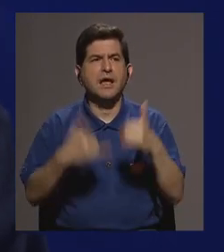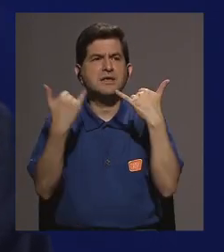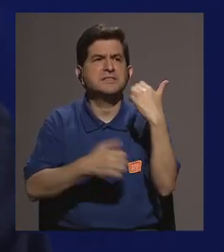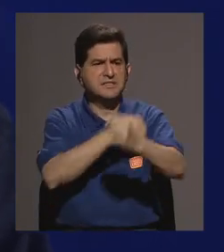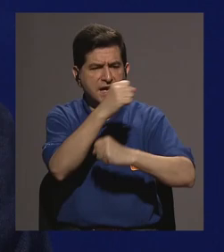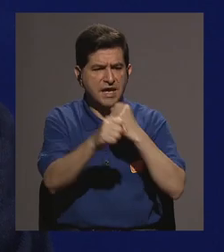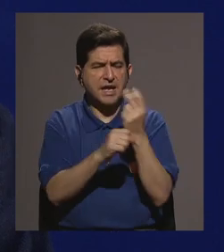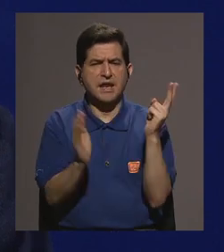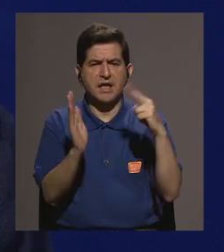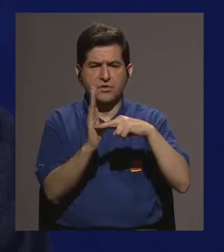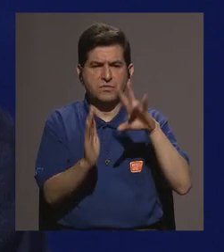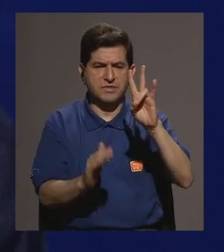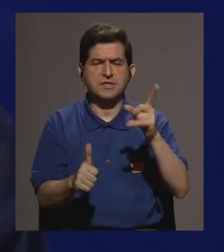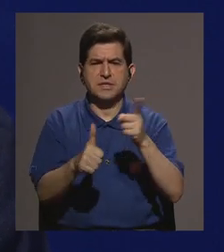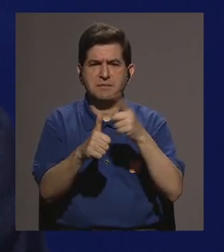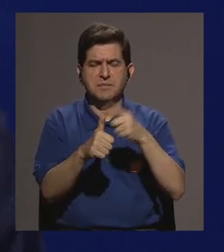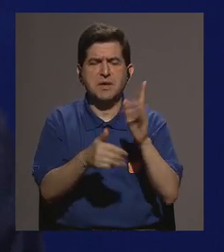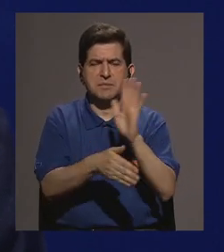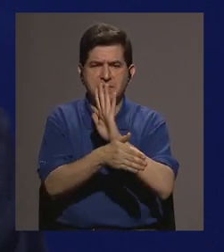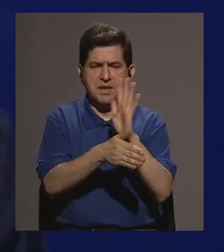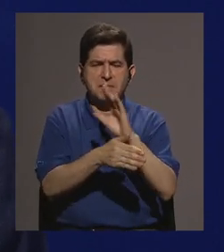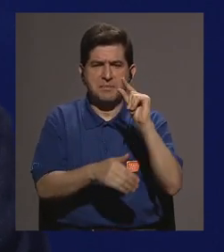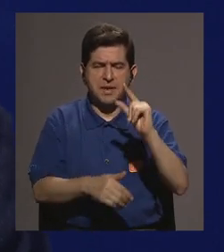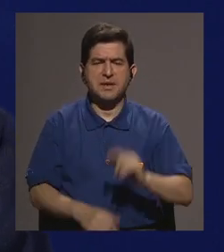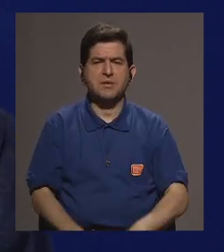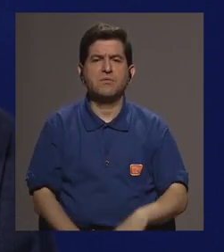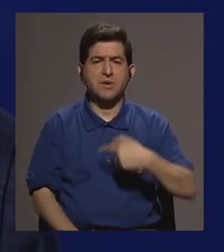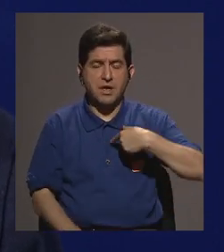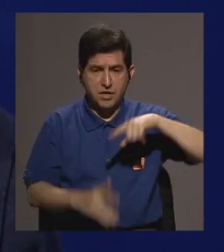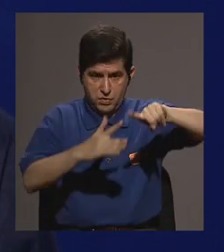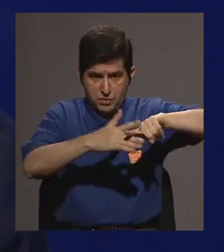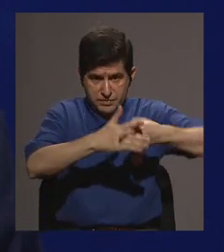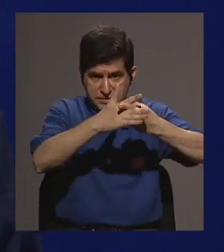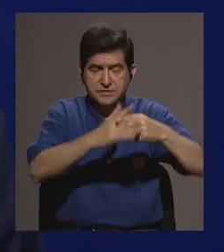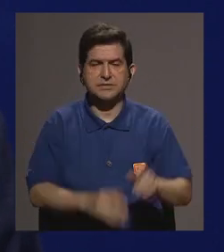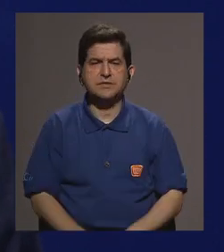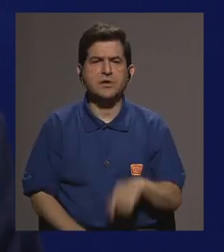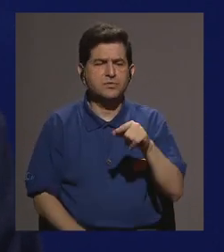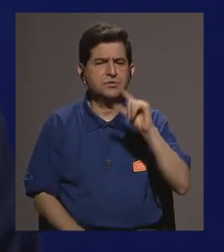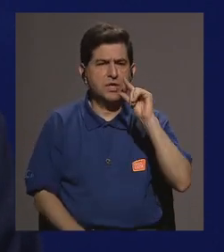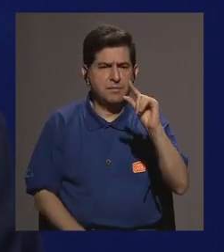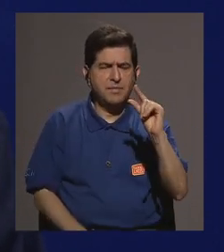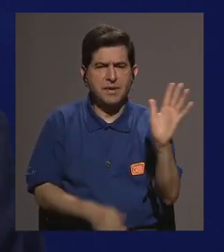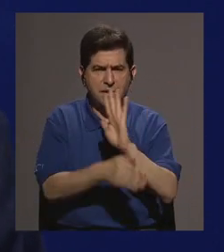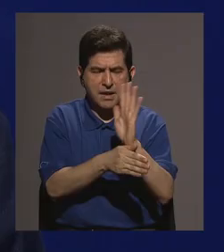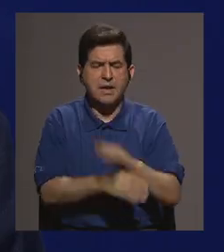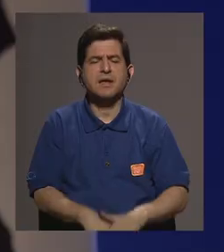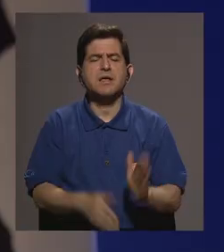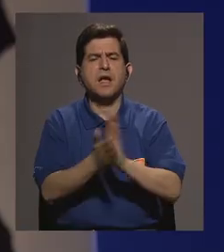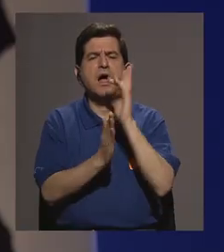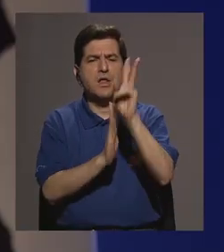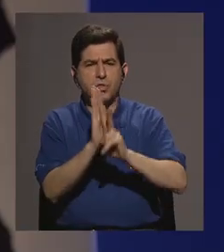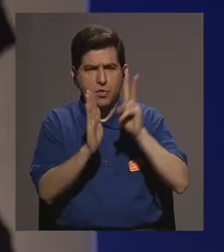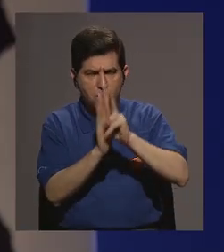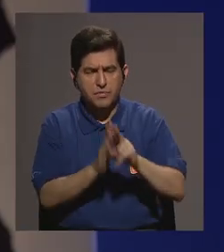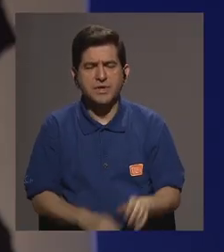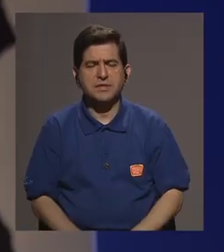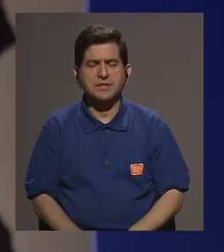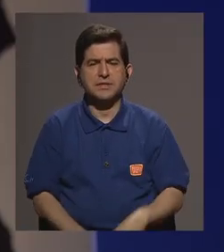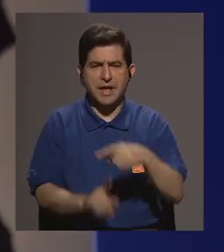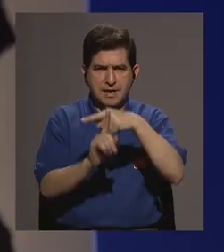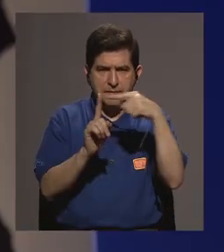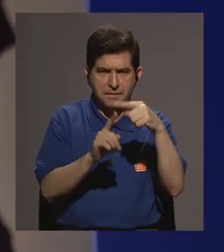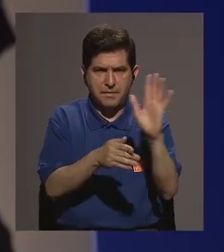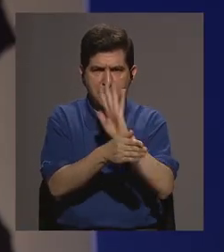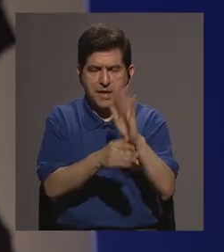ya desde el año 2007 dije voy a hacer mi primer cortometraje y empecé a estrenar uno por año y hasta hecho cortos has hecho mándales